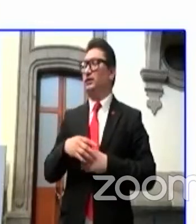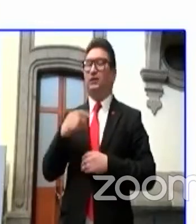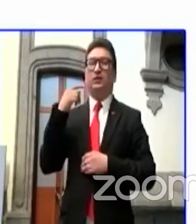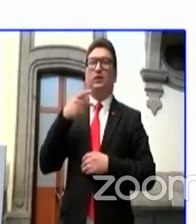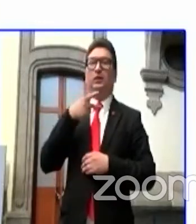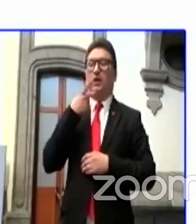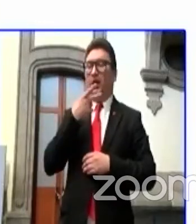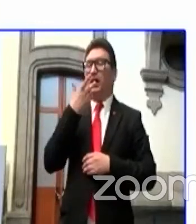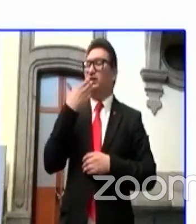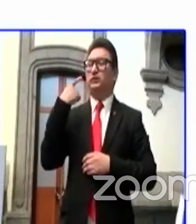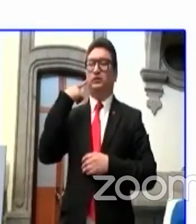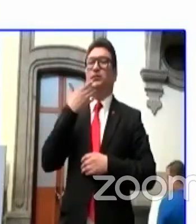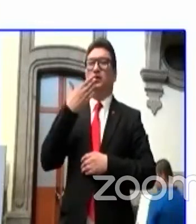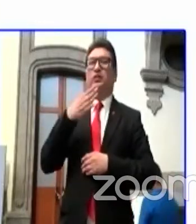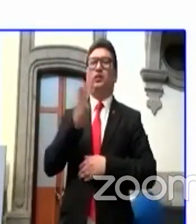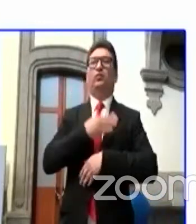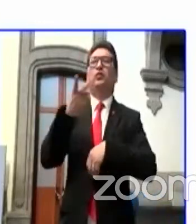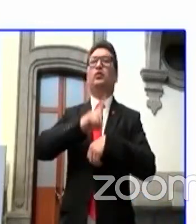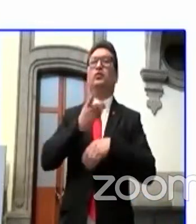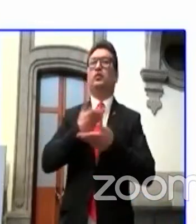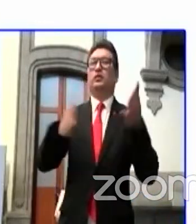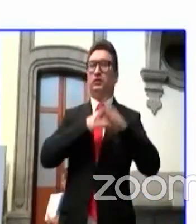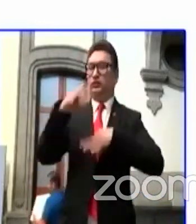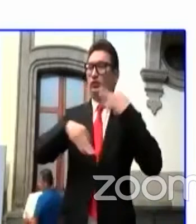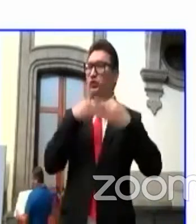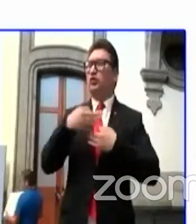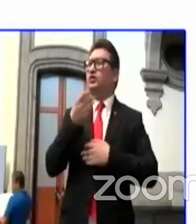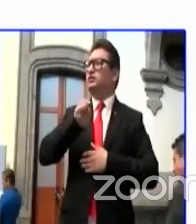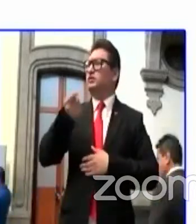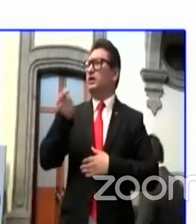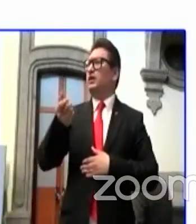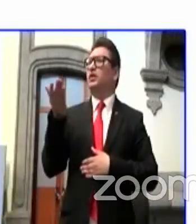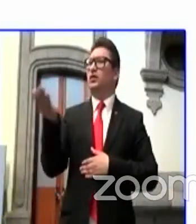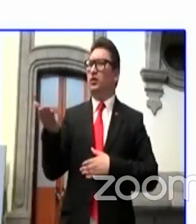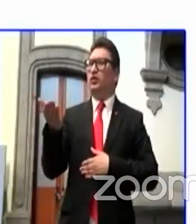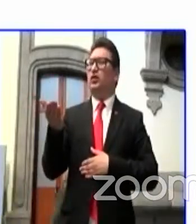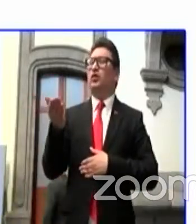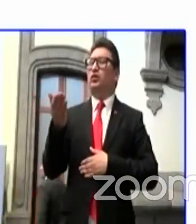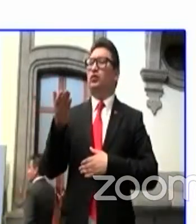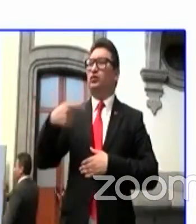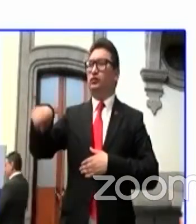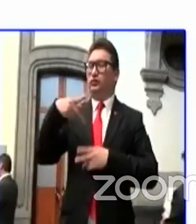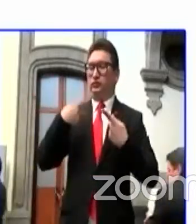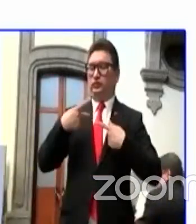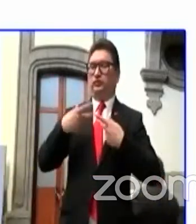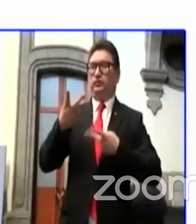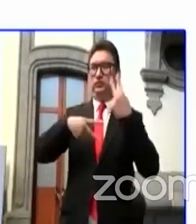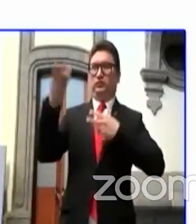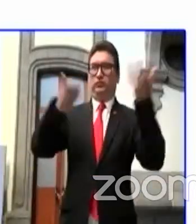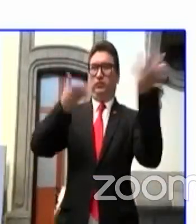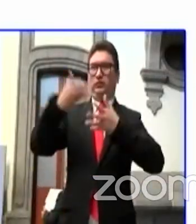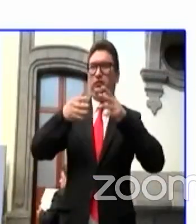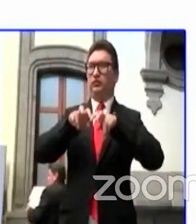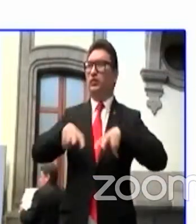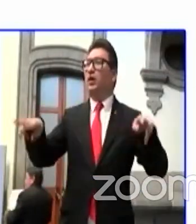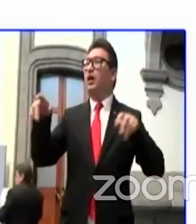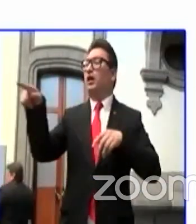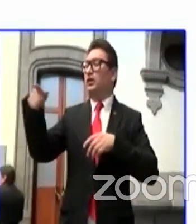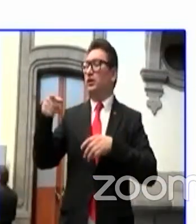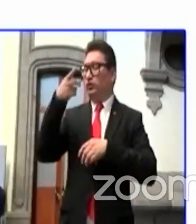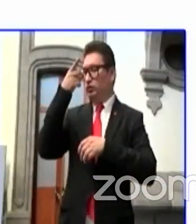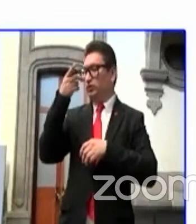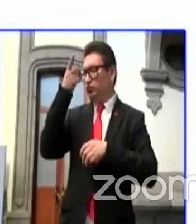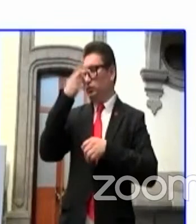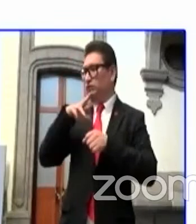Hola, ¿qué tal? Buenos días a todos y todas. Saludo con muchísima emoción a todos los asistentes, especial querida Ruth,